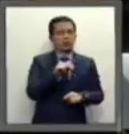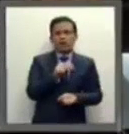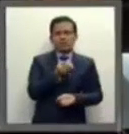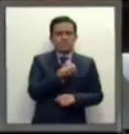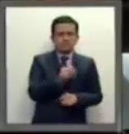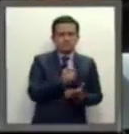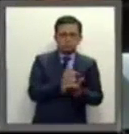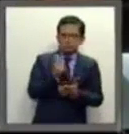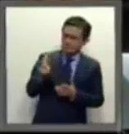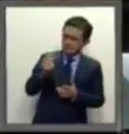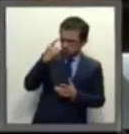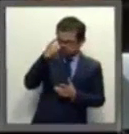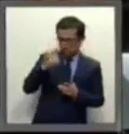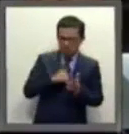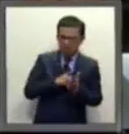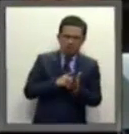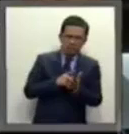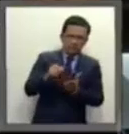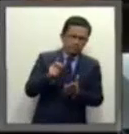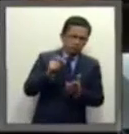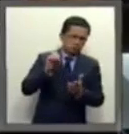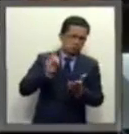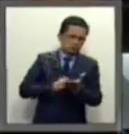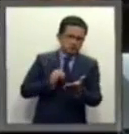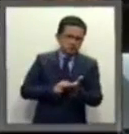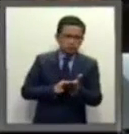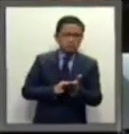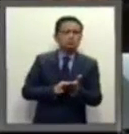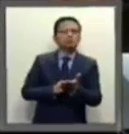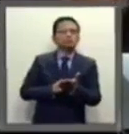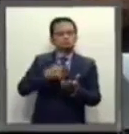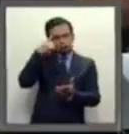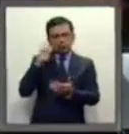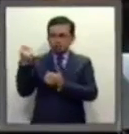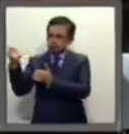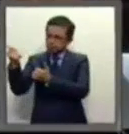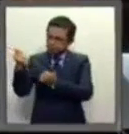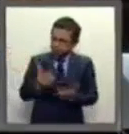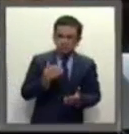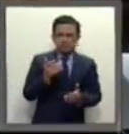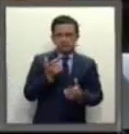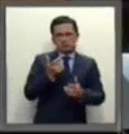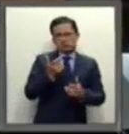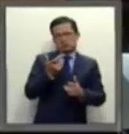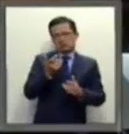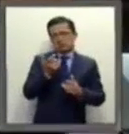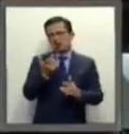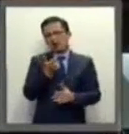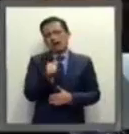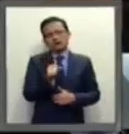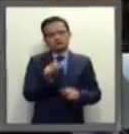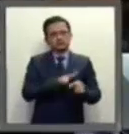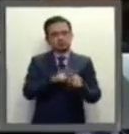pago de los derechos tributarios en importación de gas natural. O sea, en una